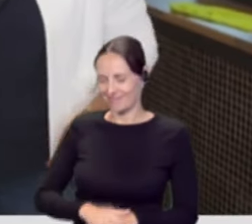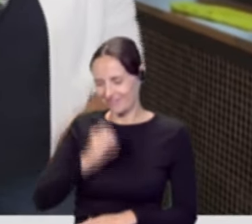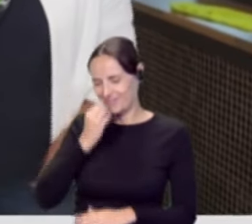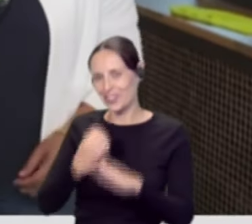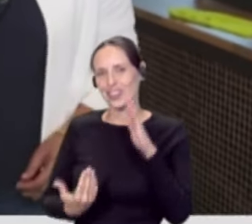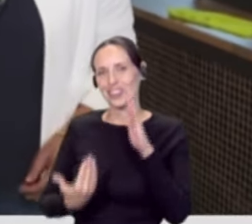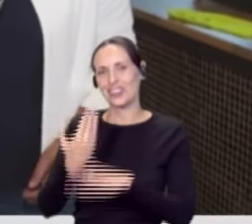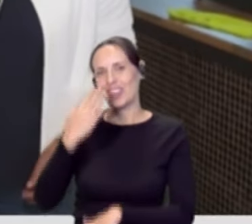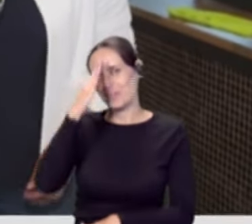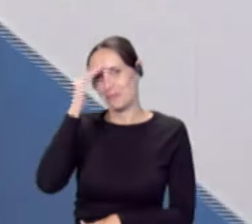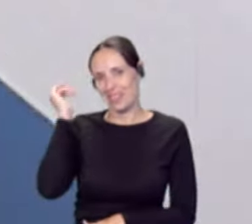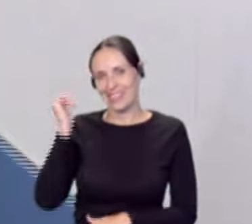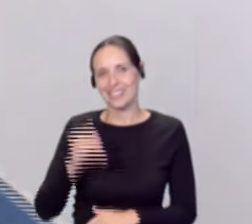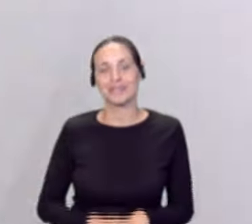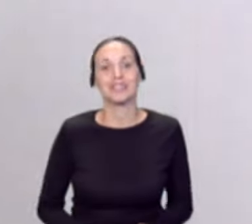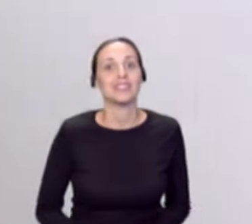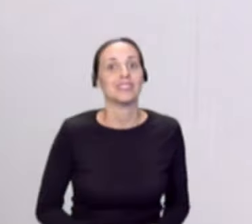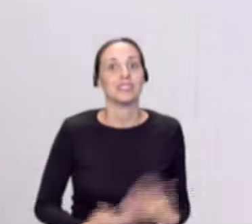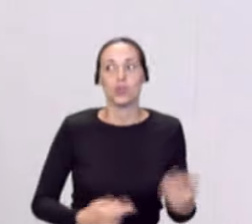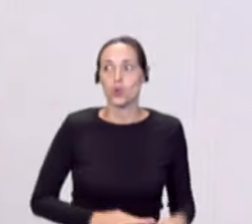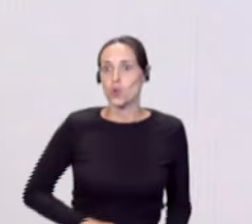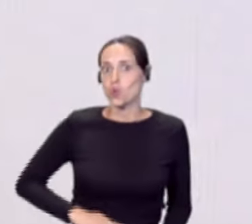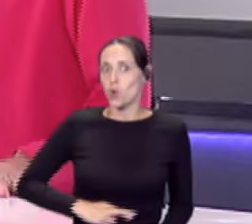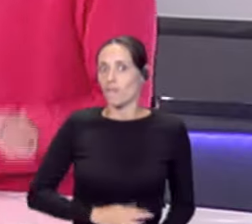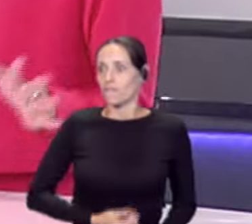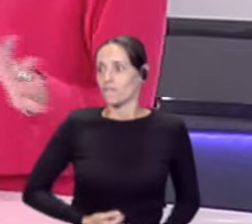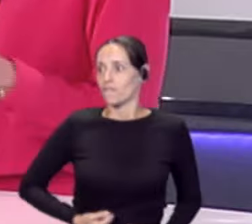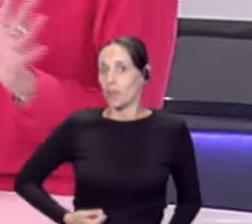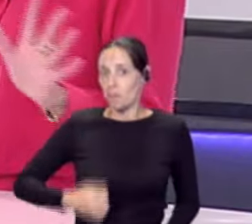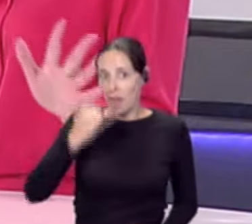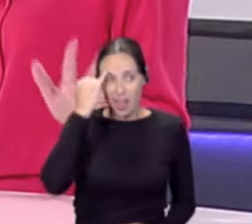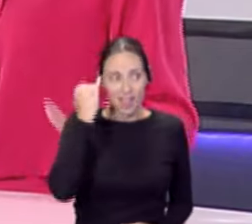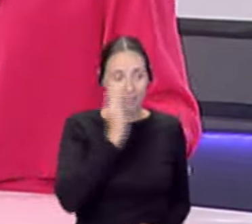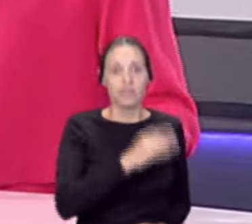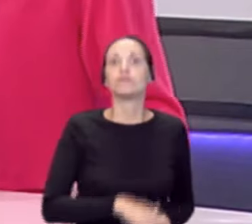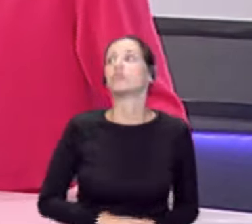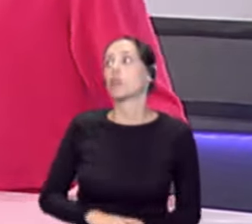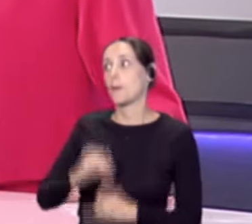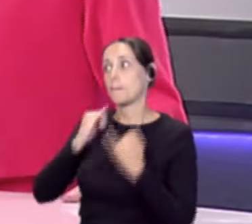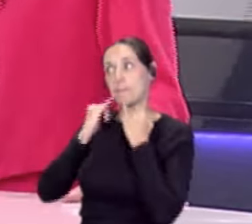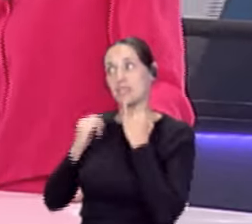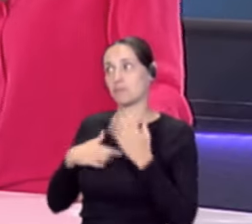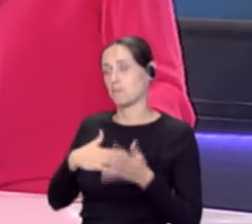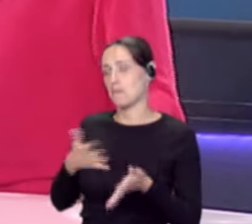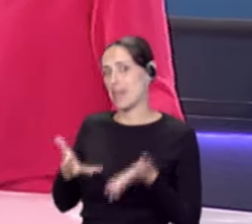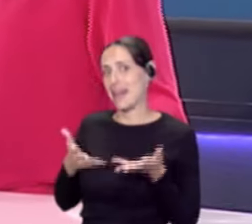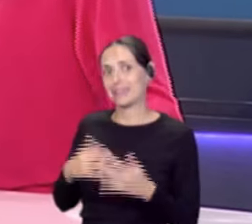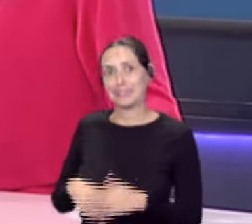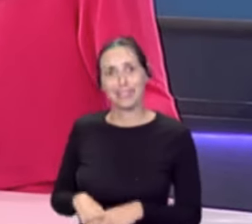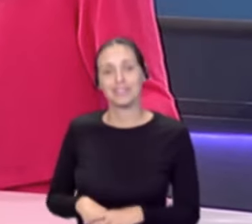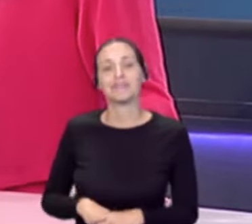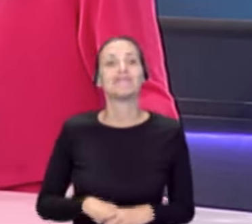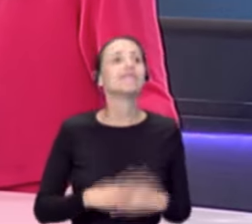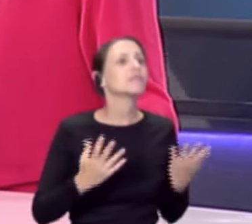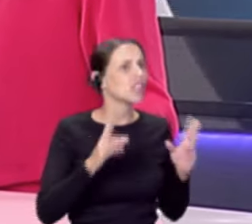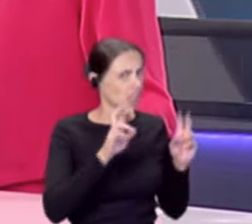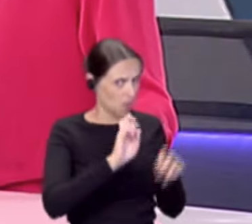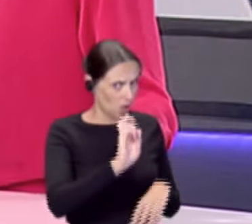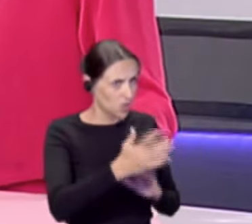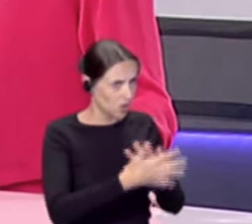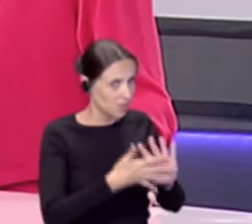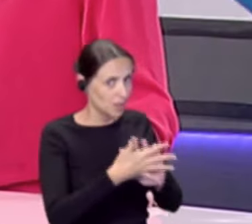Buenos días, Pilar. Bueno, la verdad que nos entra hambre a esta hora de la mañana, pues María. Sí, sobre todo pasta, a mí me encanta, Pilar, te lo tengo que decir. O sea que... Bueno, pues vamos con otro asunto y